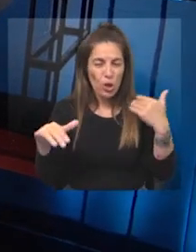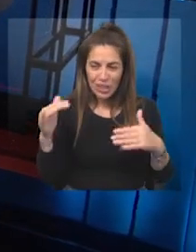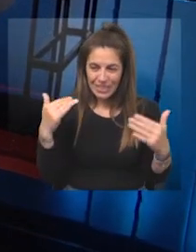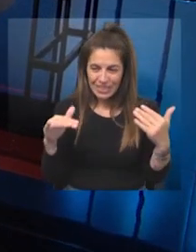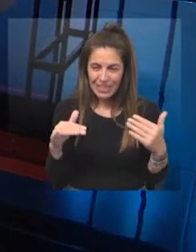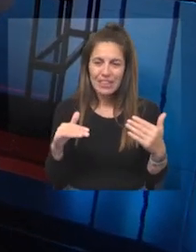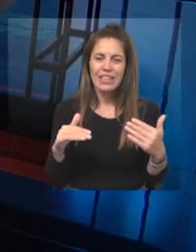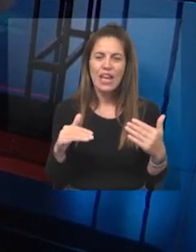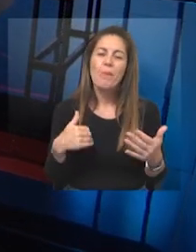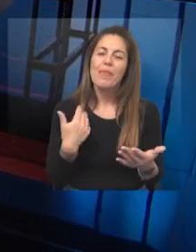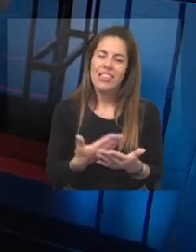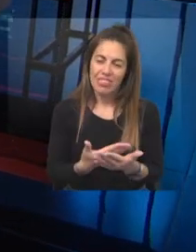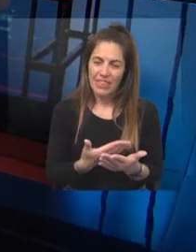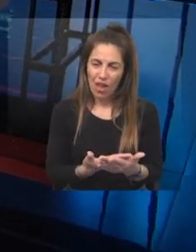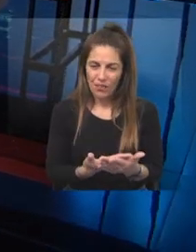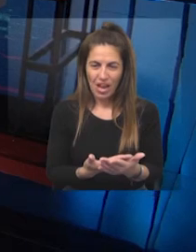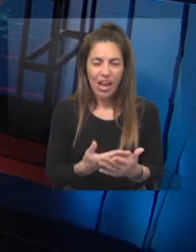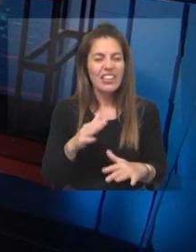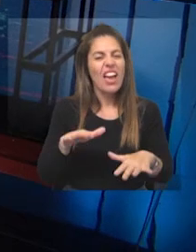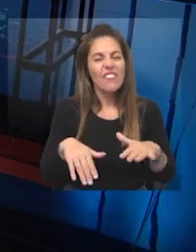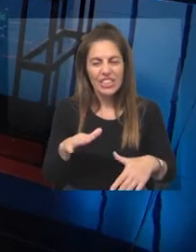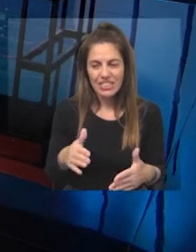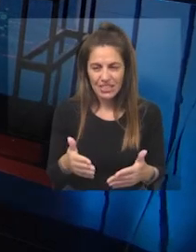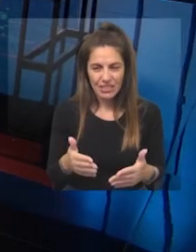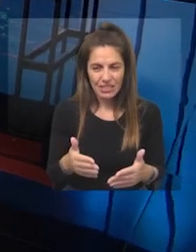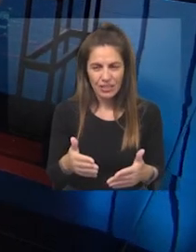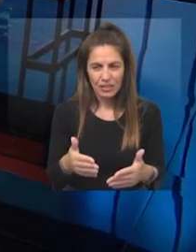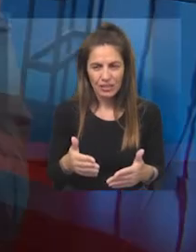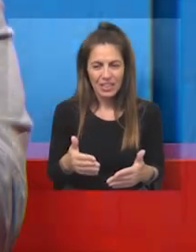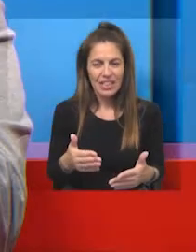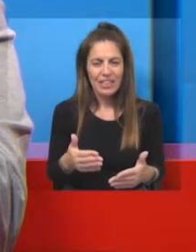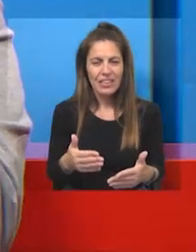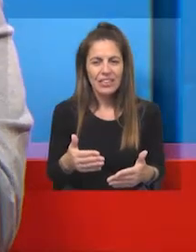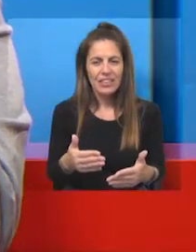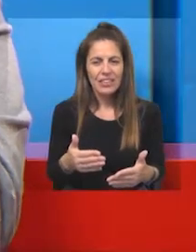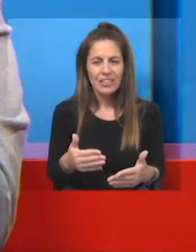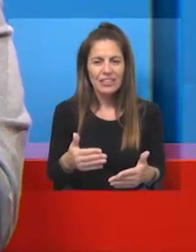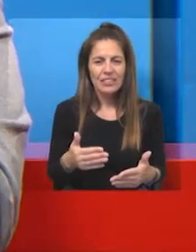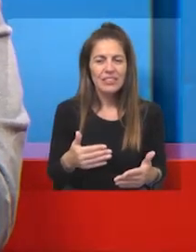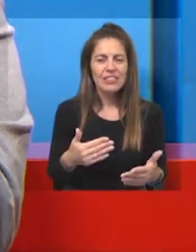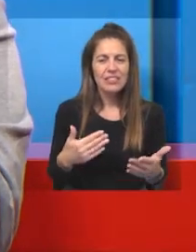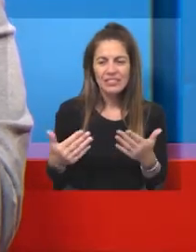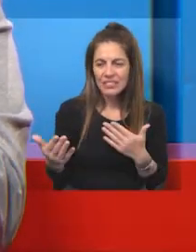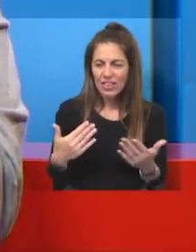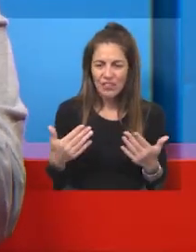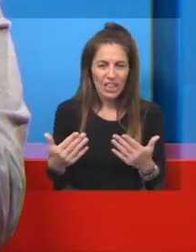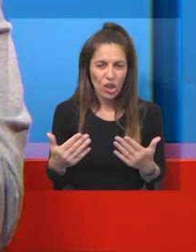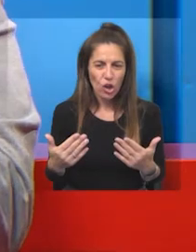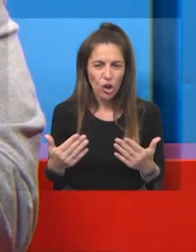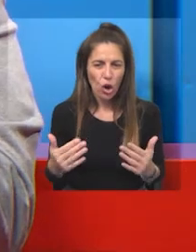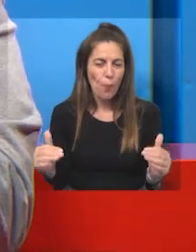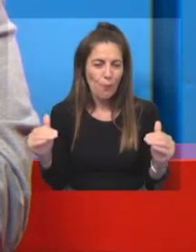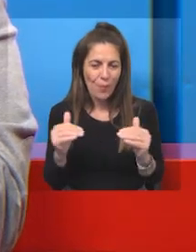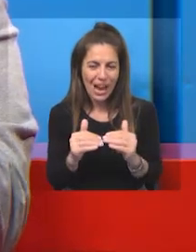adolescente planteaba que muchas veces este se abrían con padres no con con que que muchas veces los